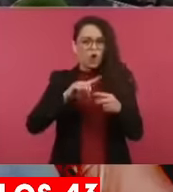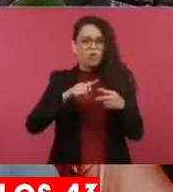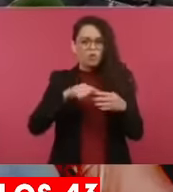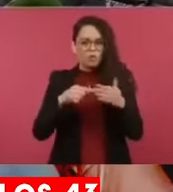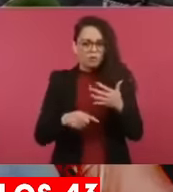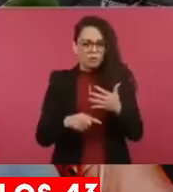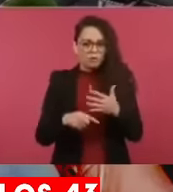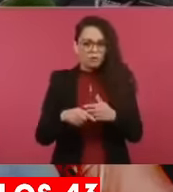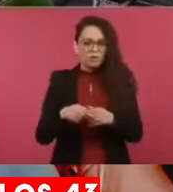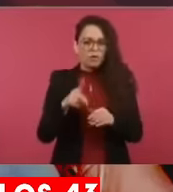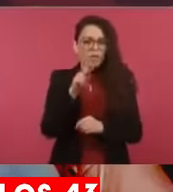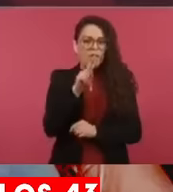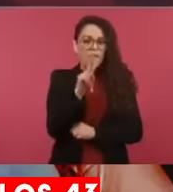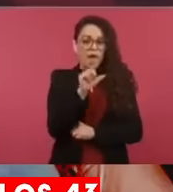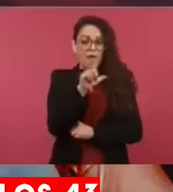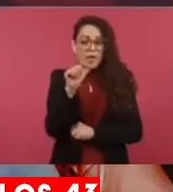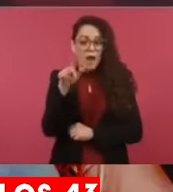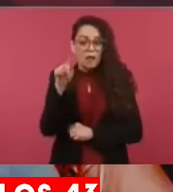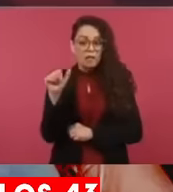de Vallarta.